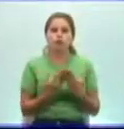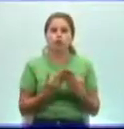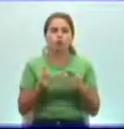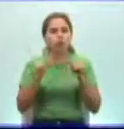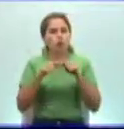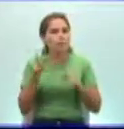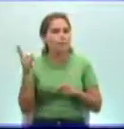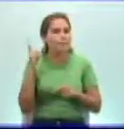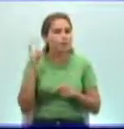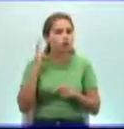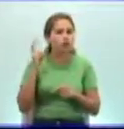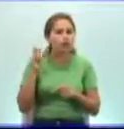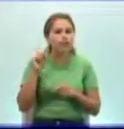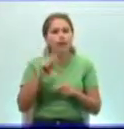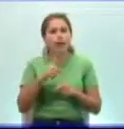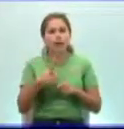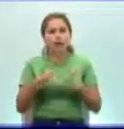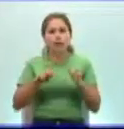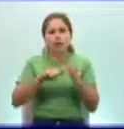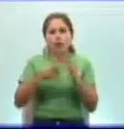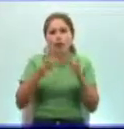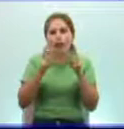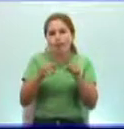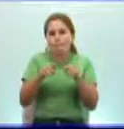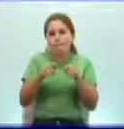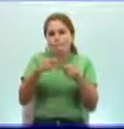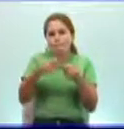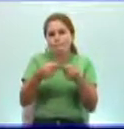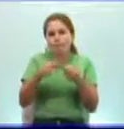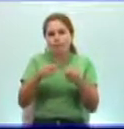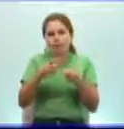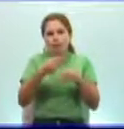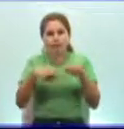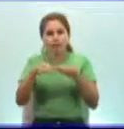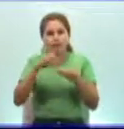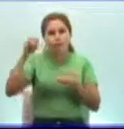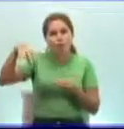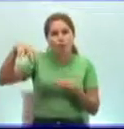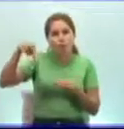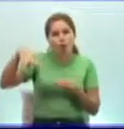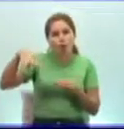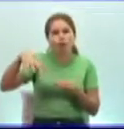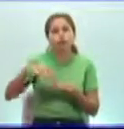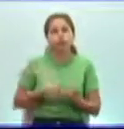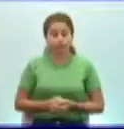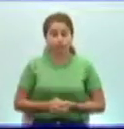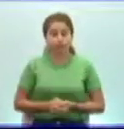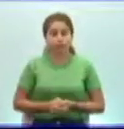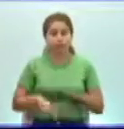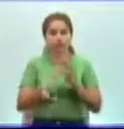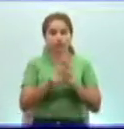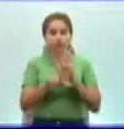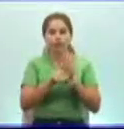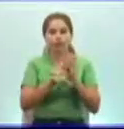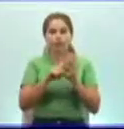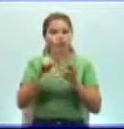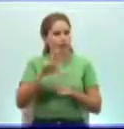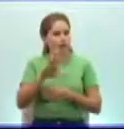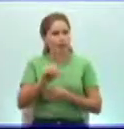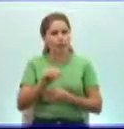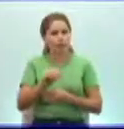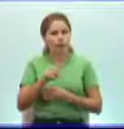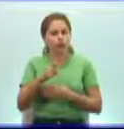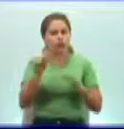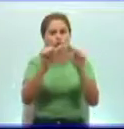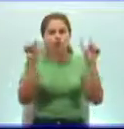acústica, la polarización de las pilas y las interferencias luminosas. La ley de Ohm, como ya estábamos mencionando, este